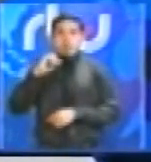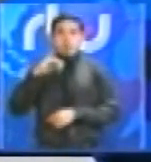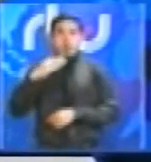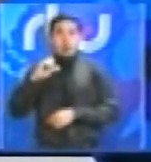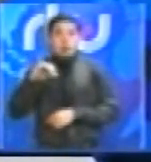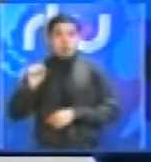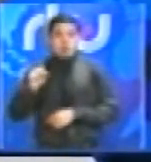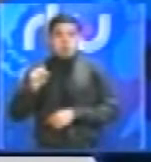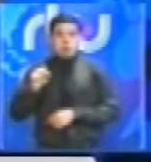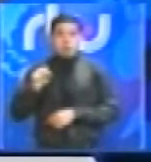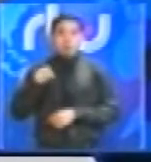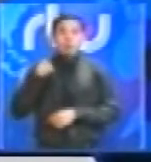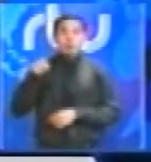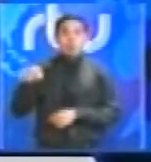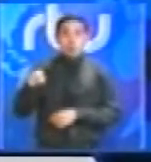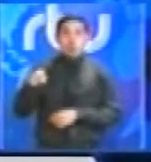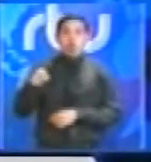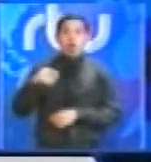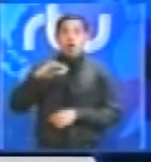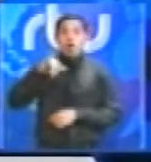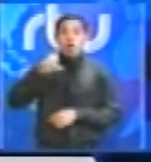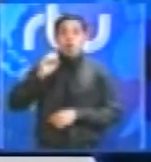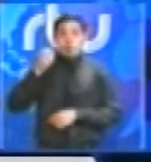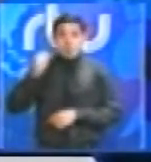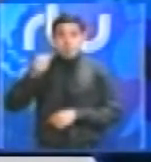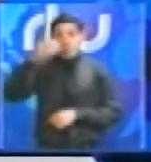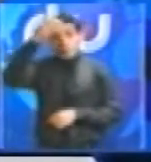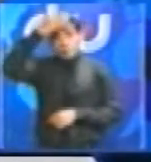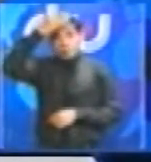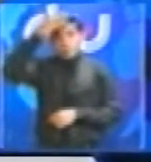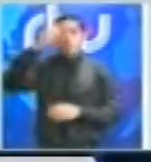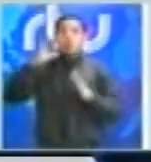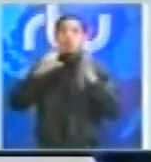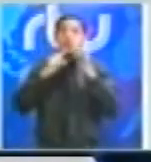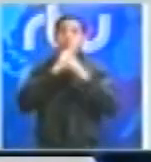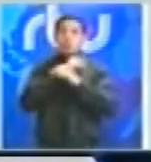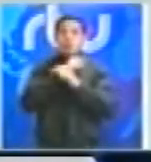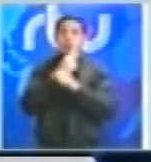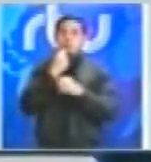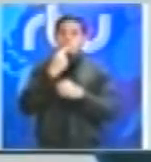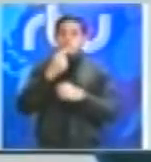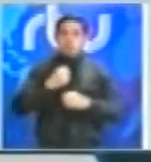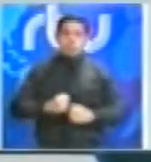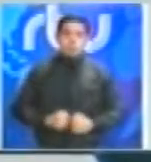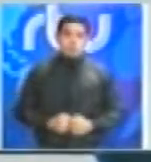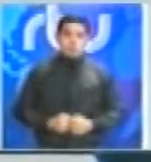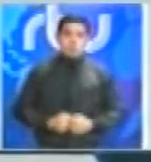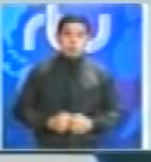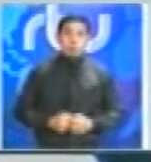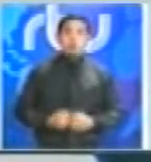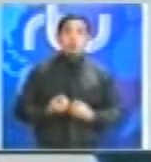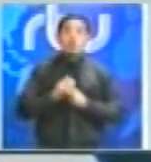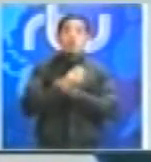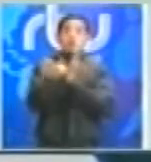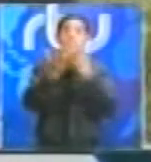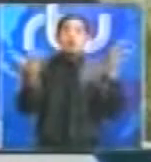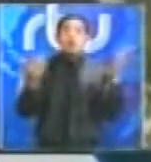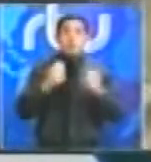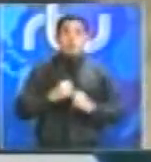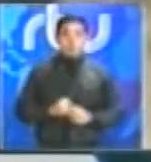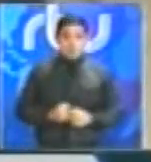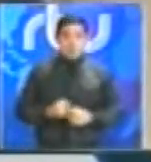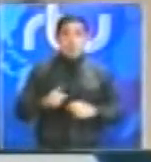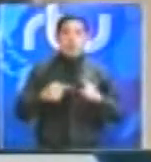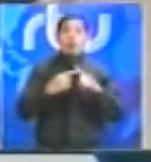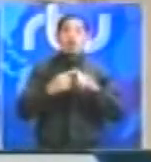respondió a través de su cuenta de Twitter sobre este caso. A través de un documento publicado en redes sociales, el expresidente